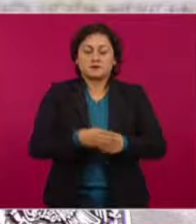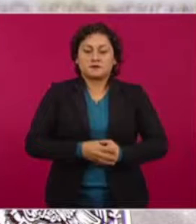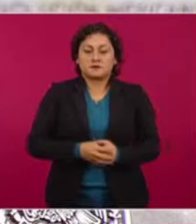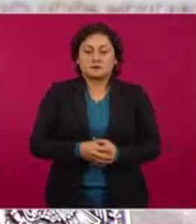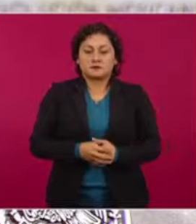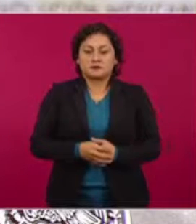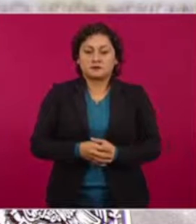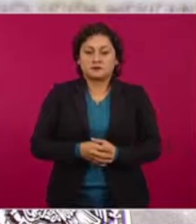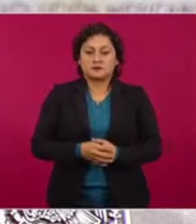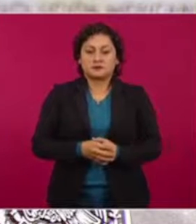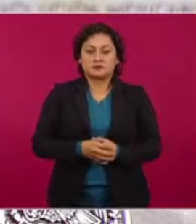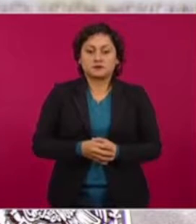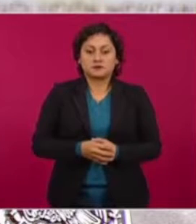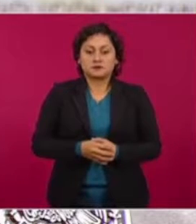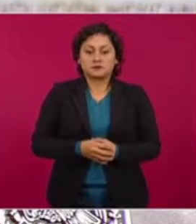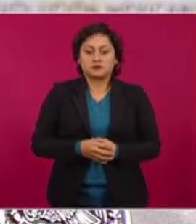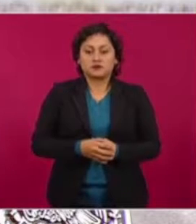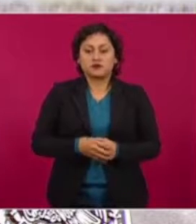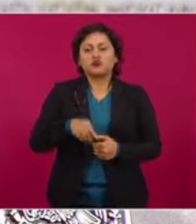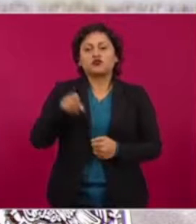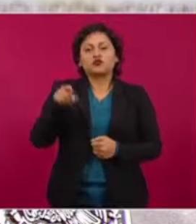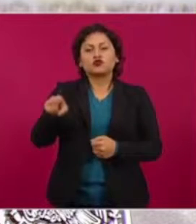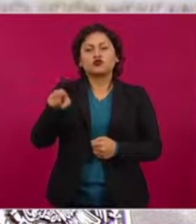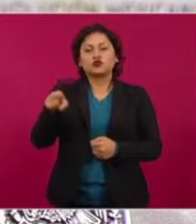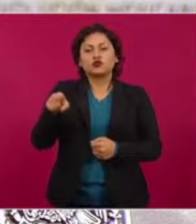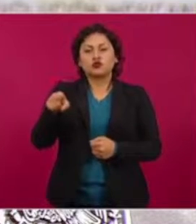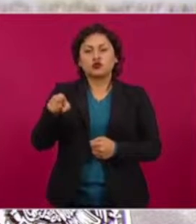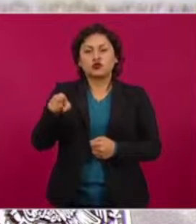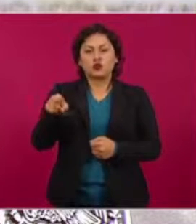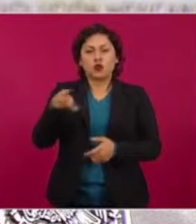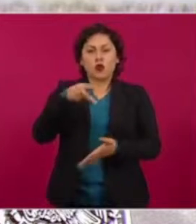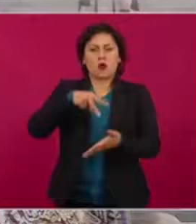no tienes el propósito pues